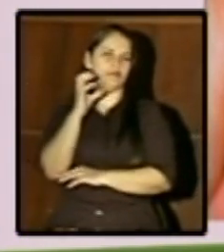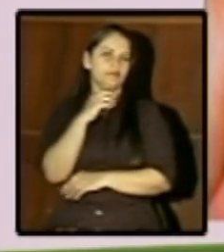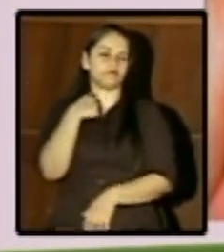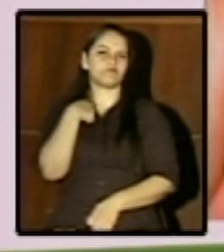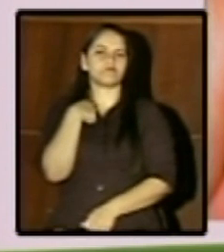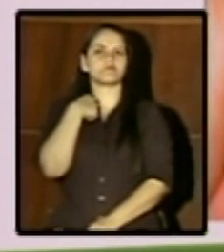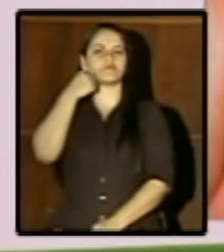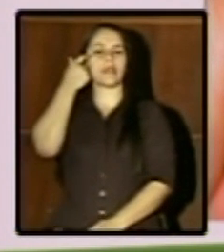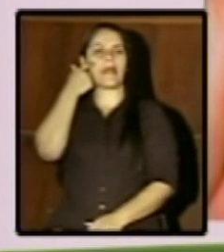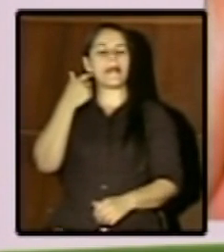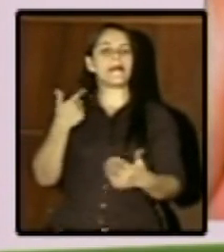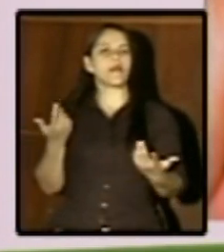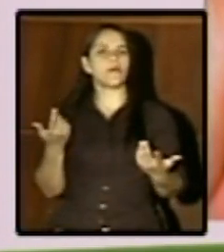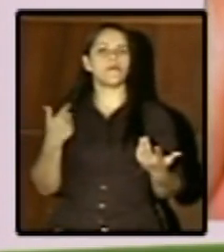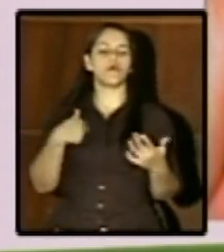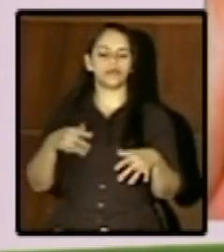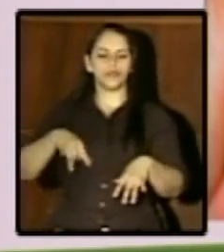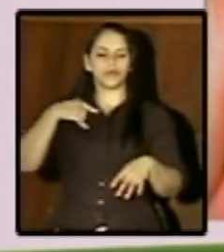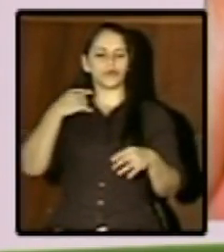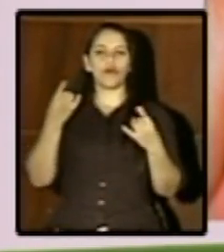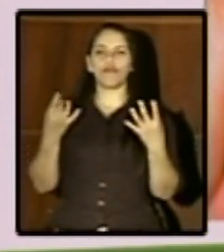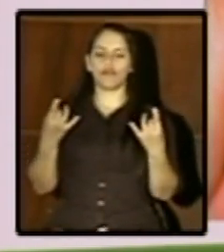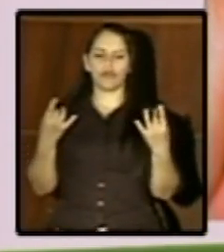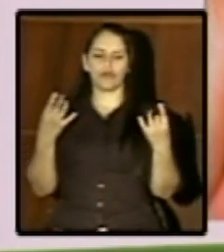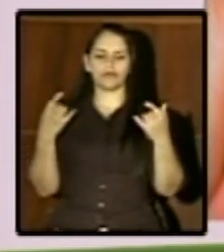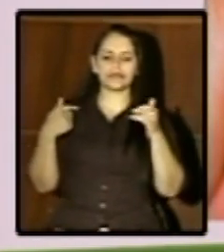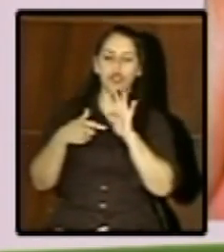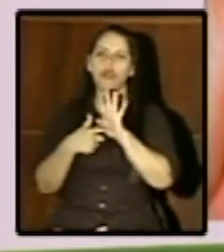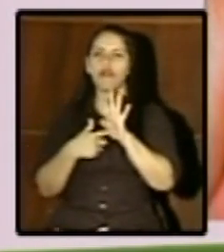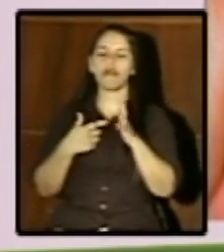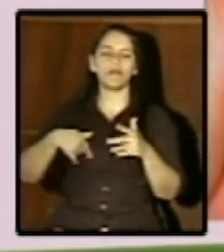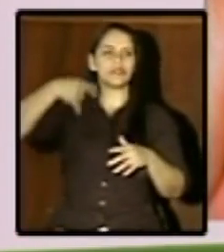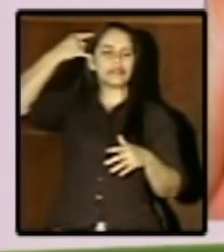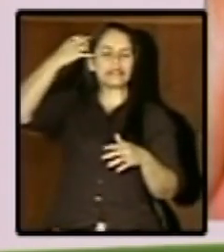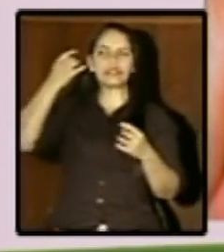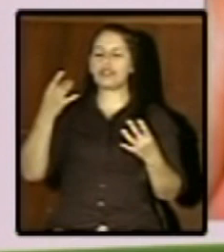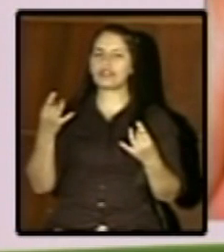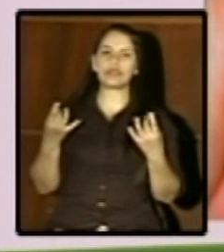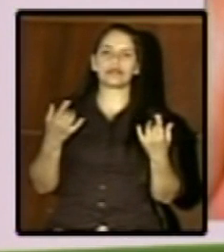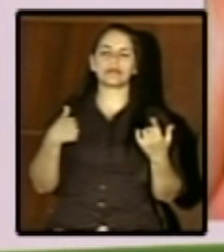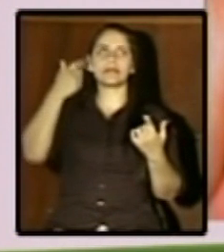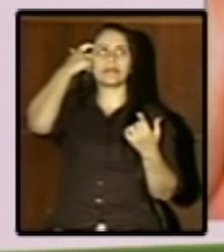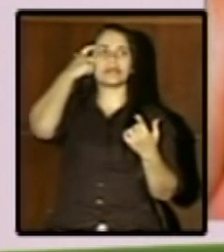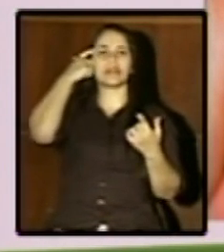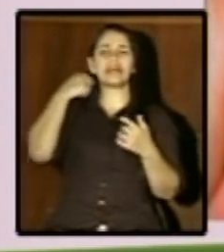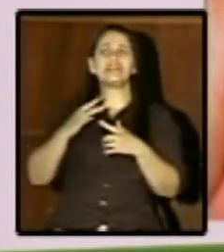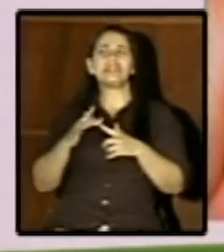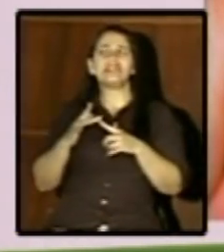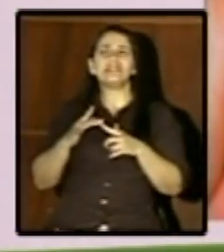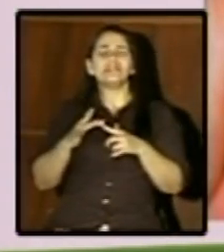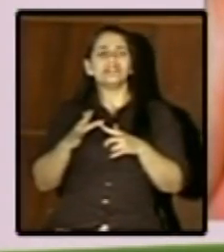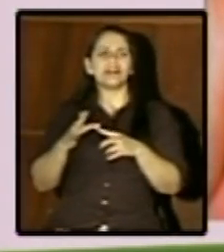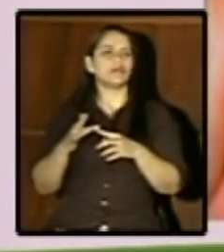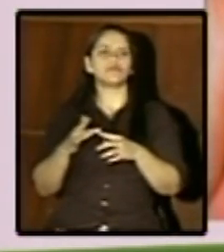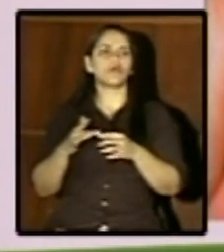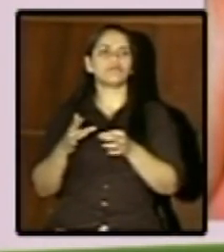de pronto un estímulo lo voy a soportar sin tanto dolor, pero otra persona ahí mismo va a tener una reacción. Miremos, nadie va a pensar en si me estoy